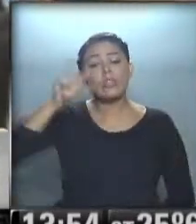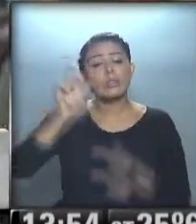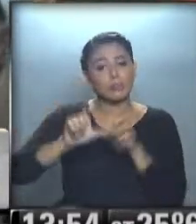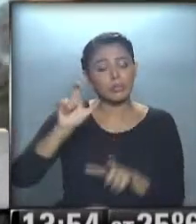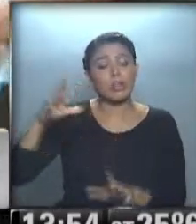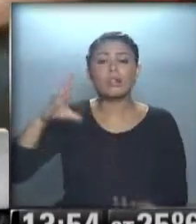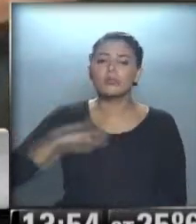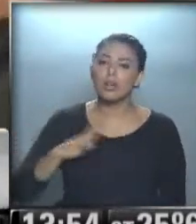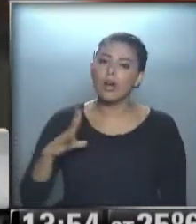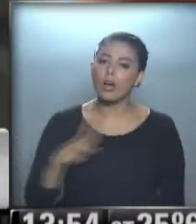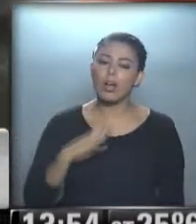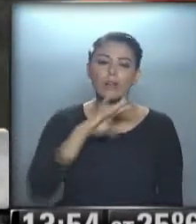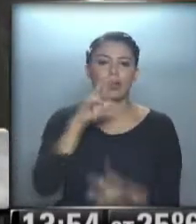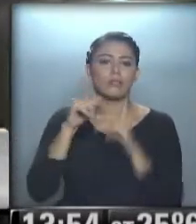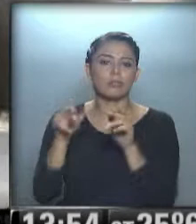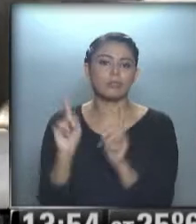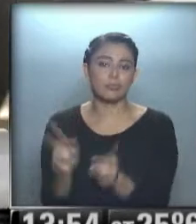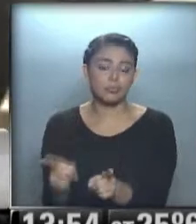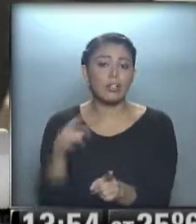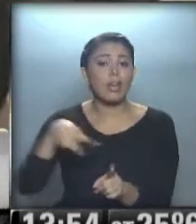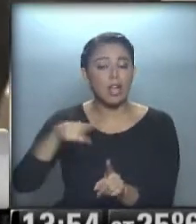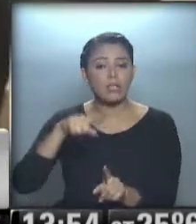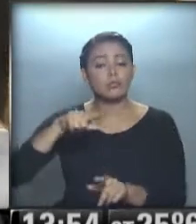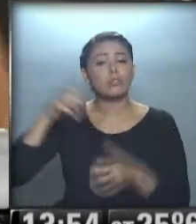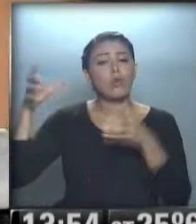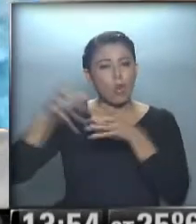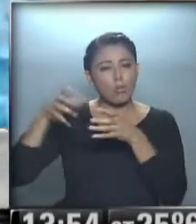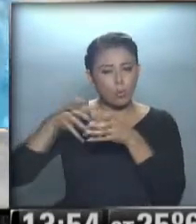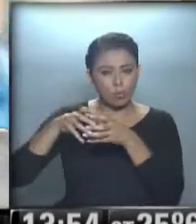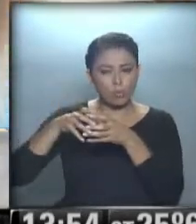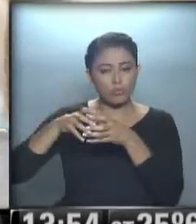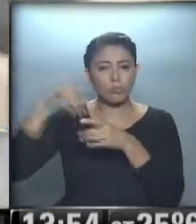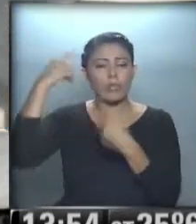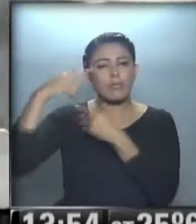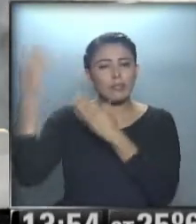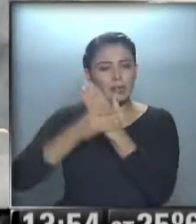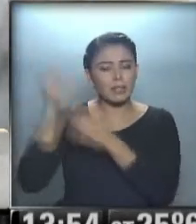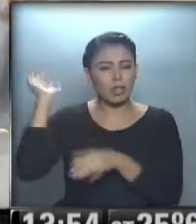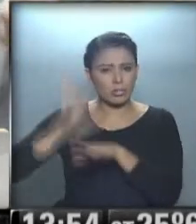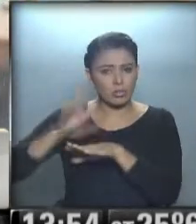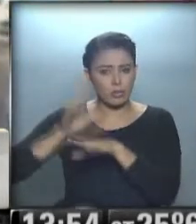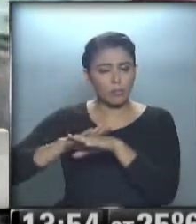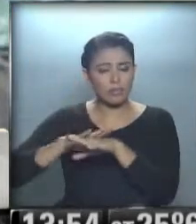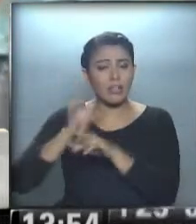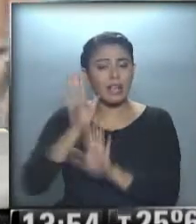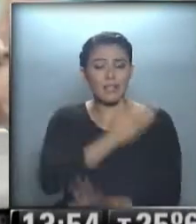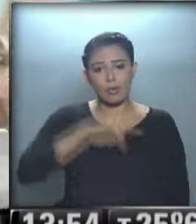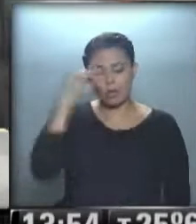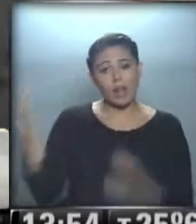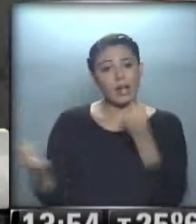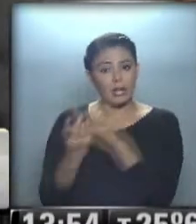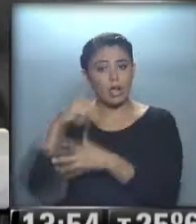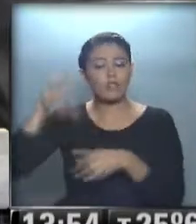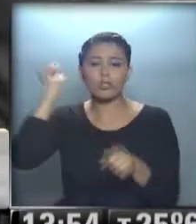continúan sin energía están siendo atendidos por el equipo interministerial que ha formado el gobierno nacional y